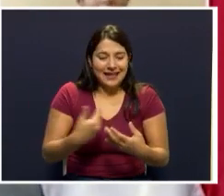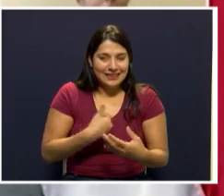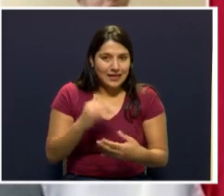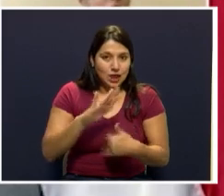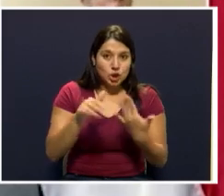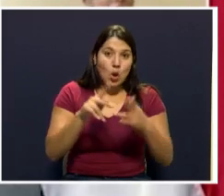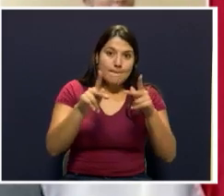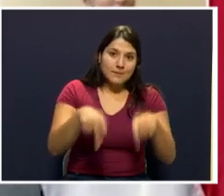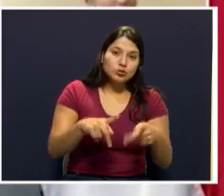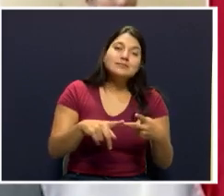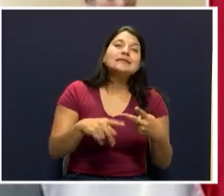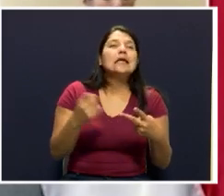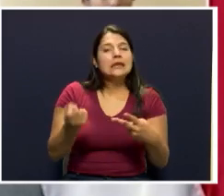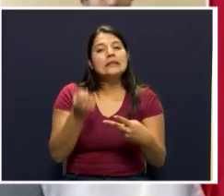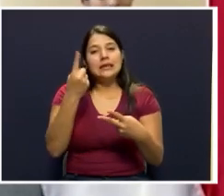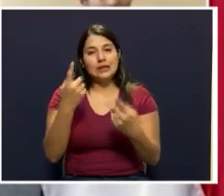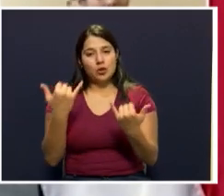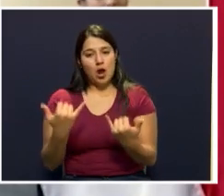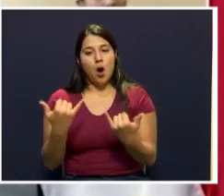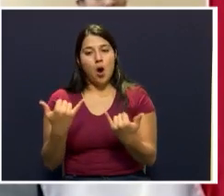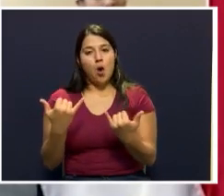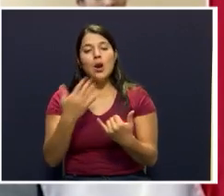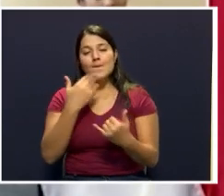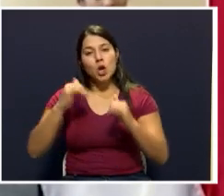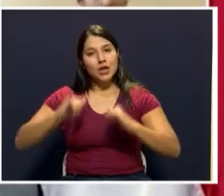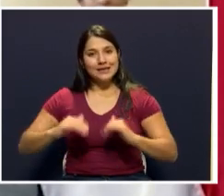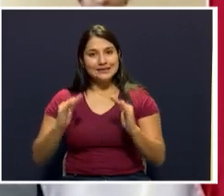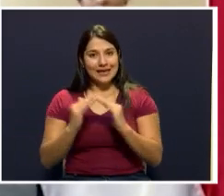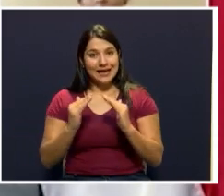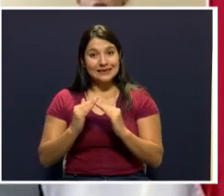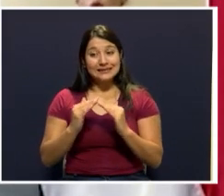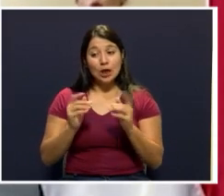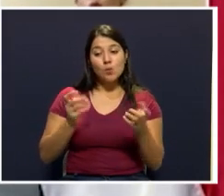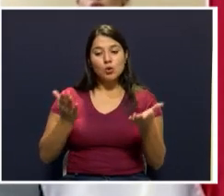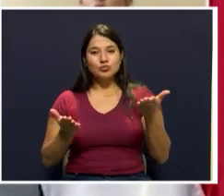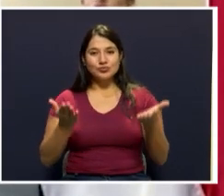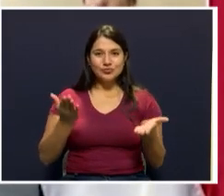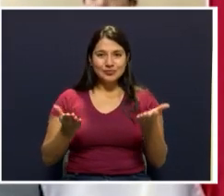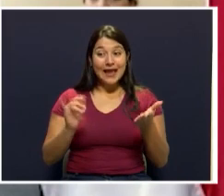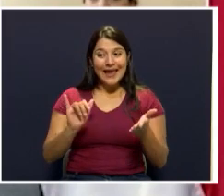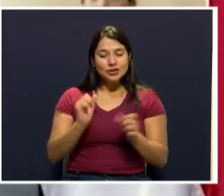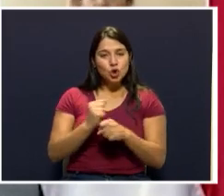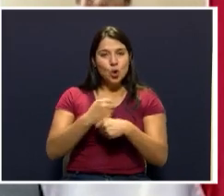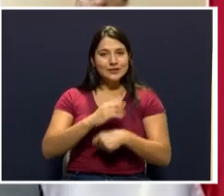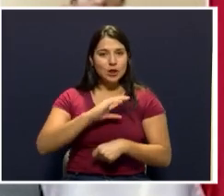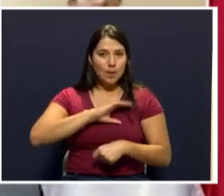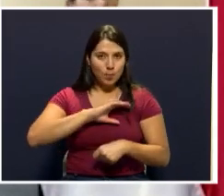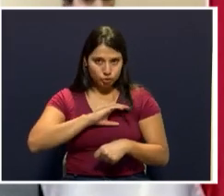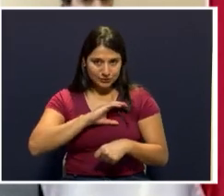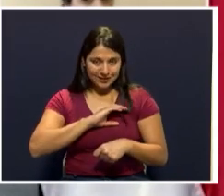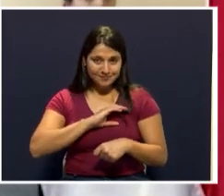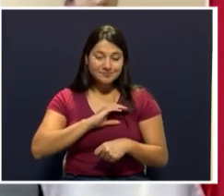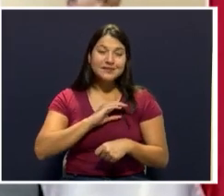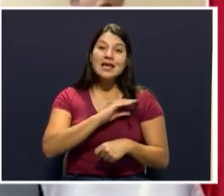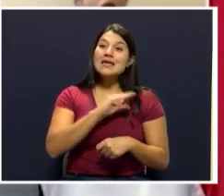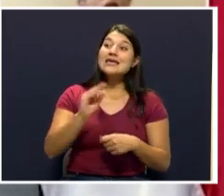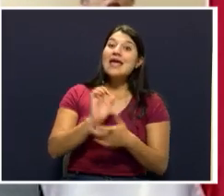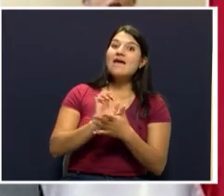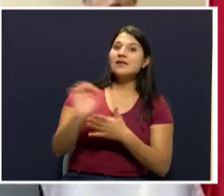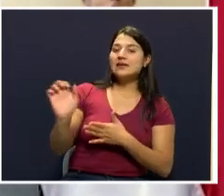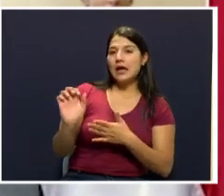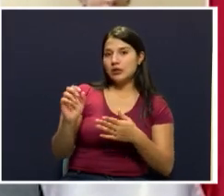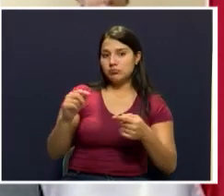que estamos de que las personas deben quedarse en la casa. Eso es lo que ha hecho la fuerza pública, buscar un balance y evitar que se den delitos, pero